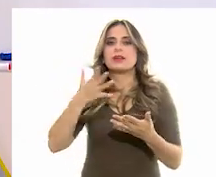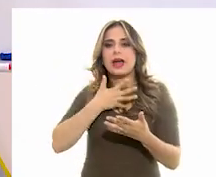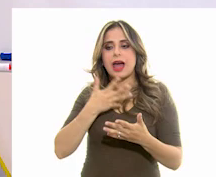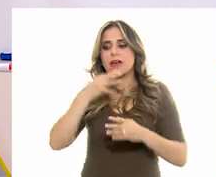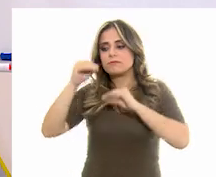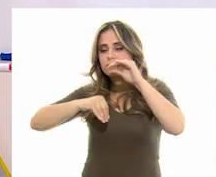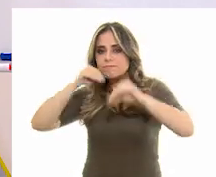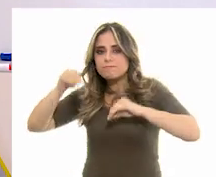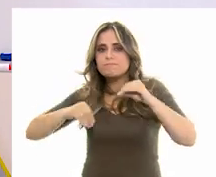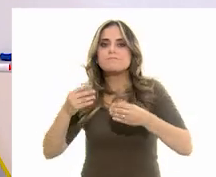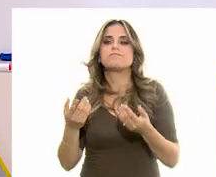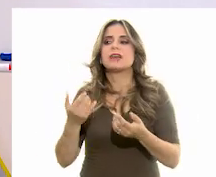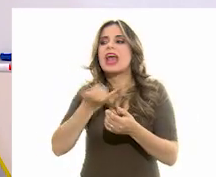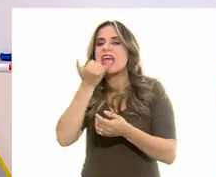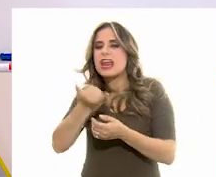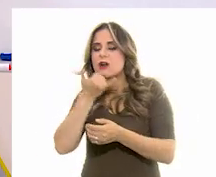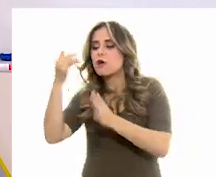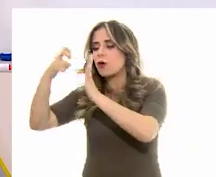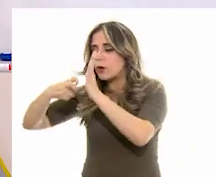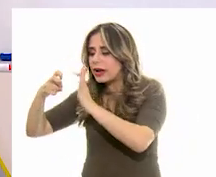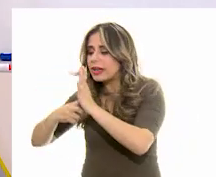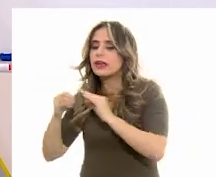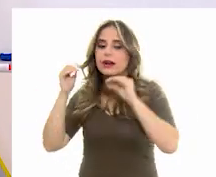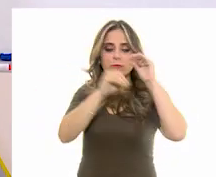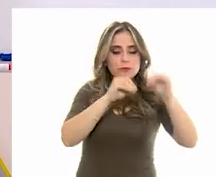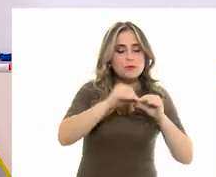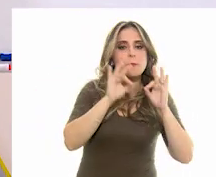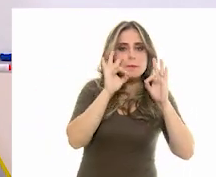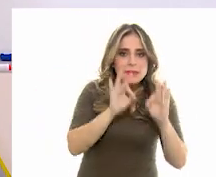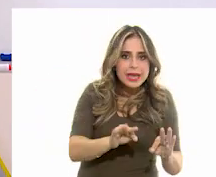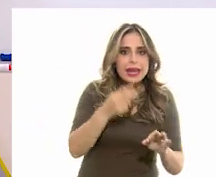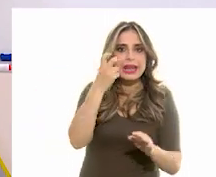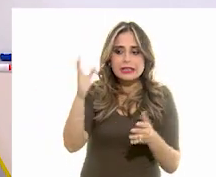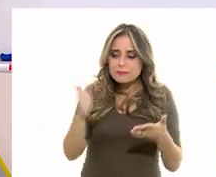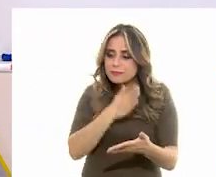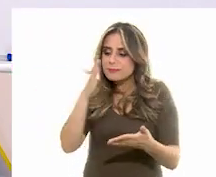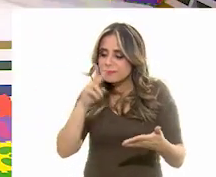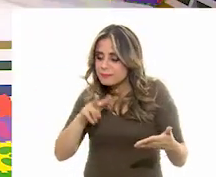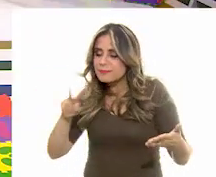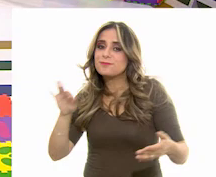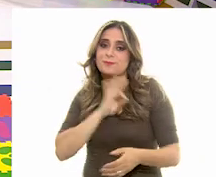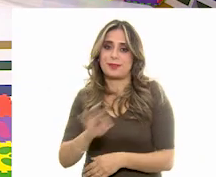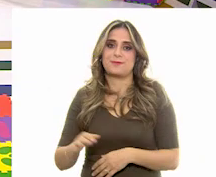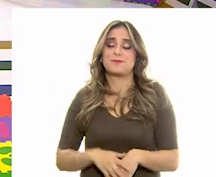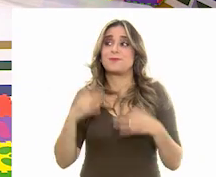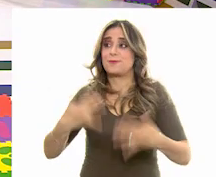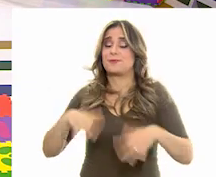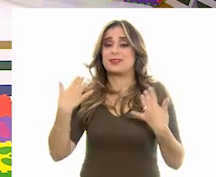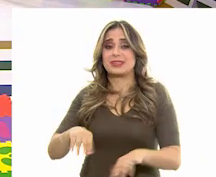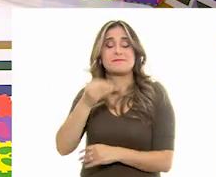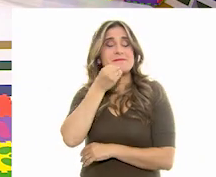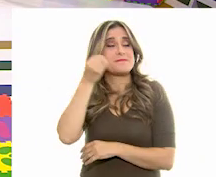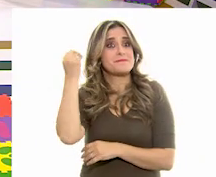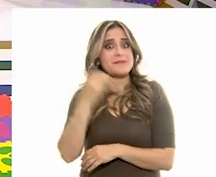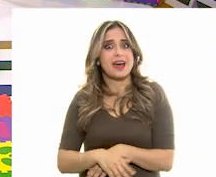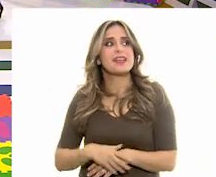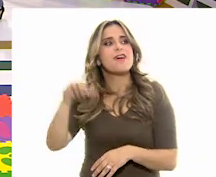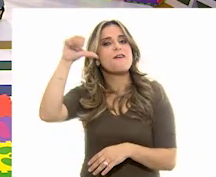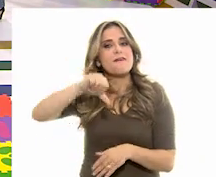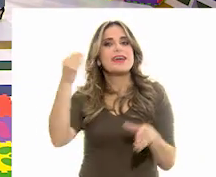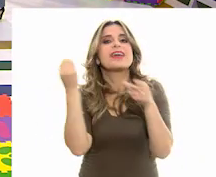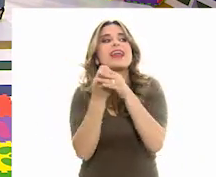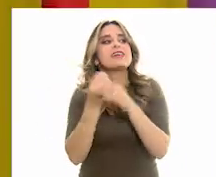Muy bien. Que realizamos. ¡Súper! Está bien padre. ¿Qué te pareció, maestra, la clase del día de hoy?